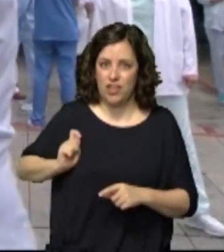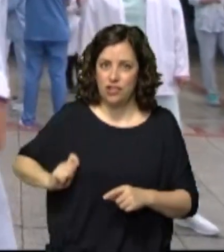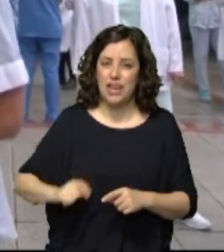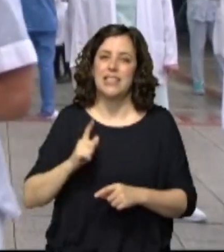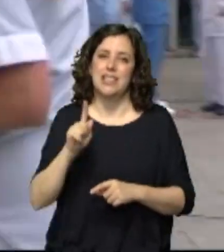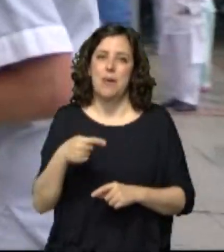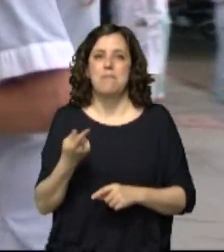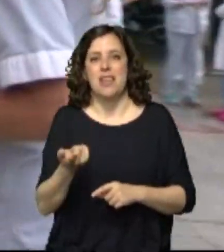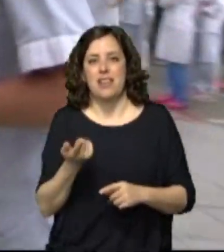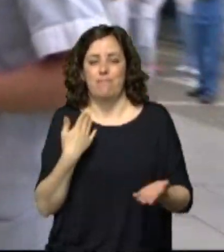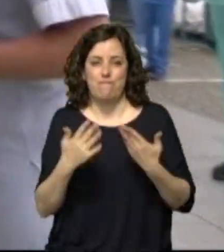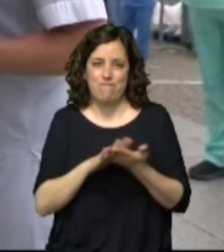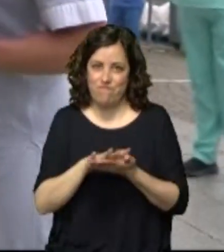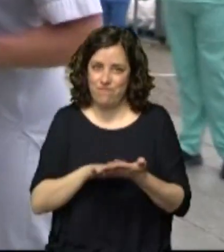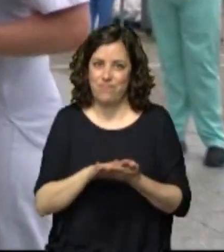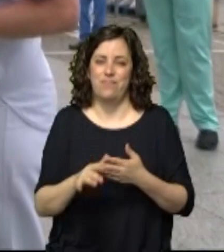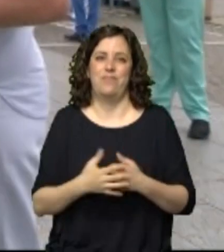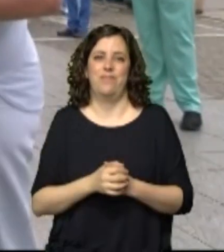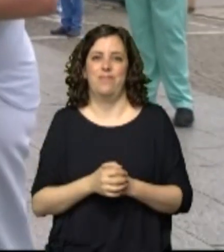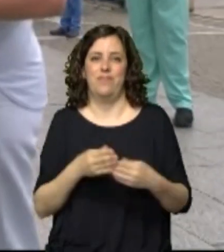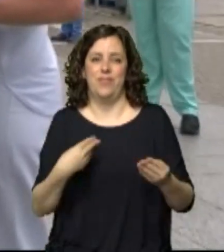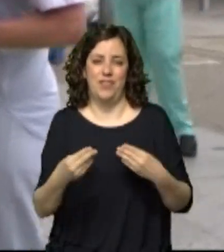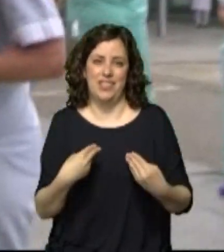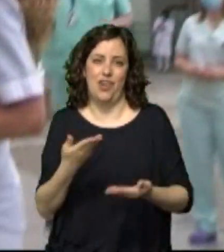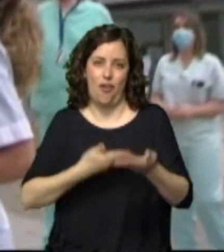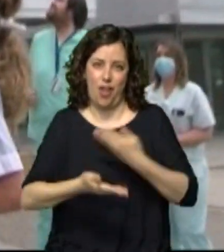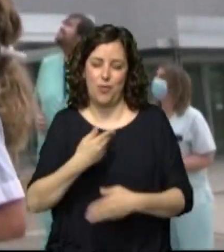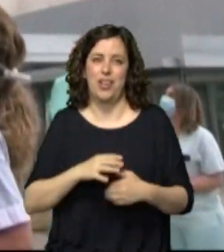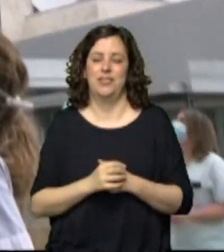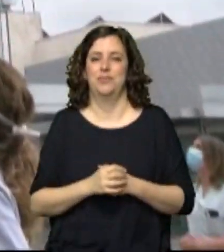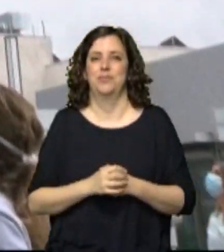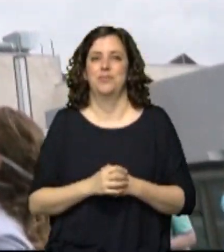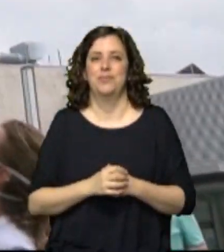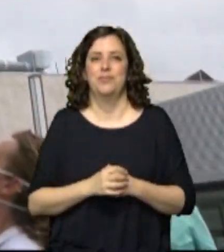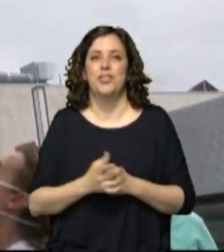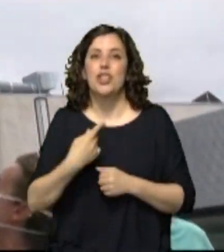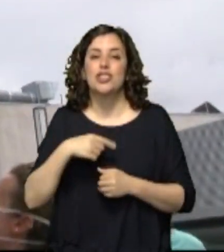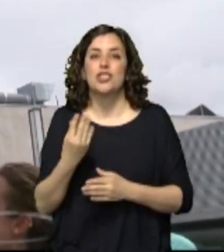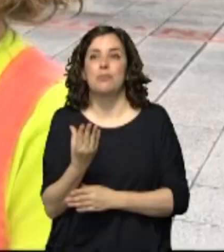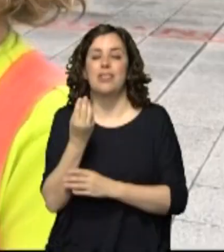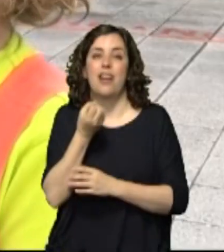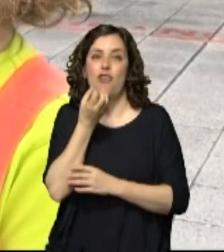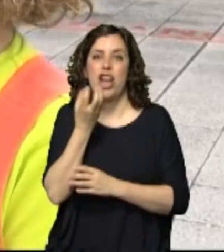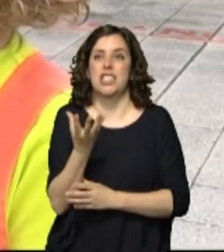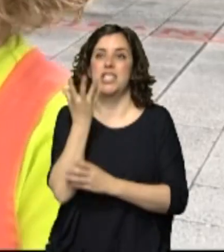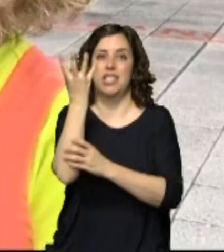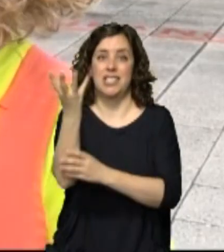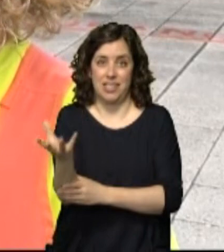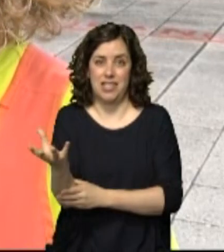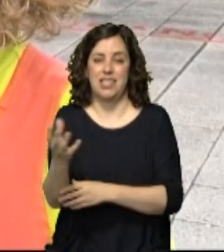en las áreas pediátricas de los hospitales. A ellas les hemos entregado un ramo de flores